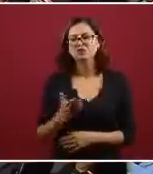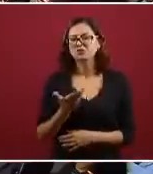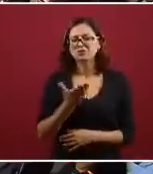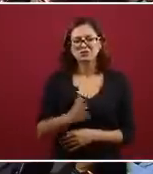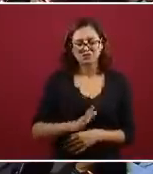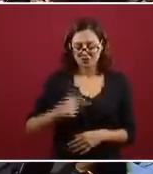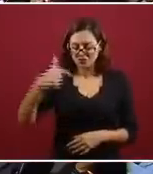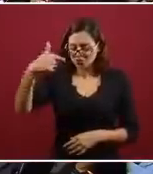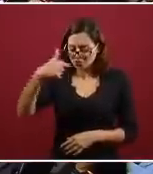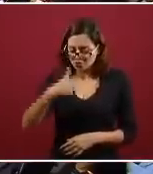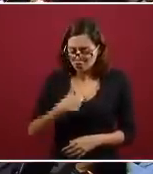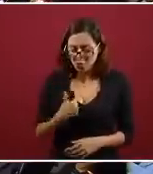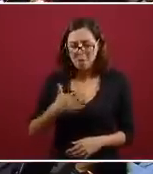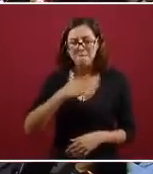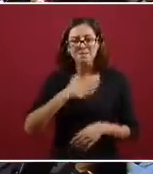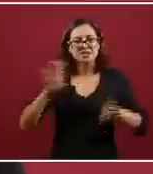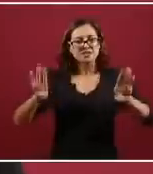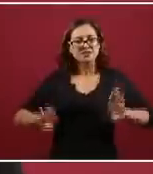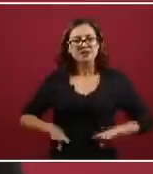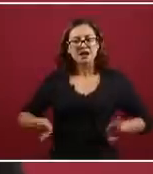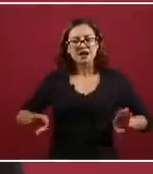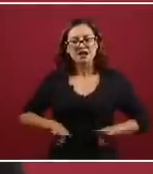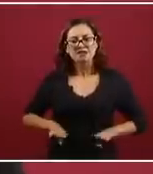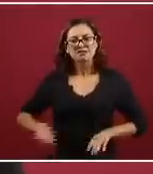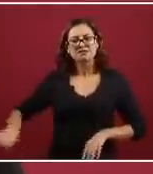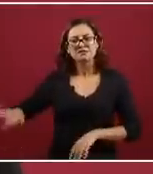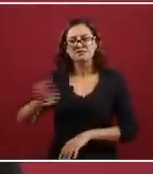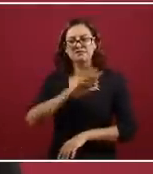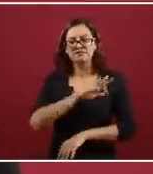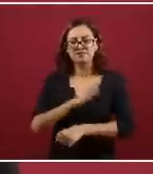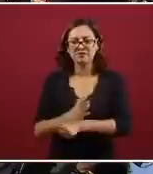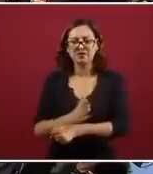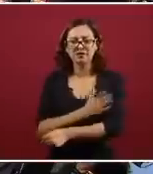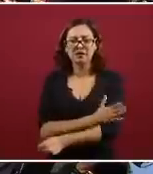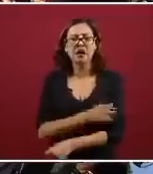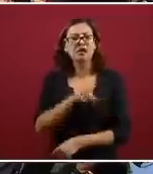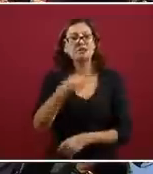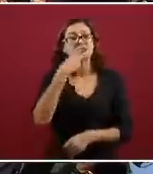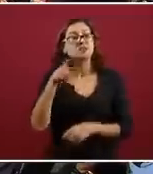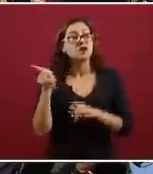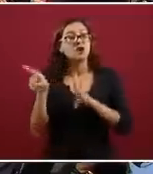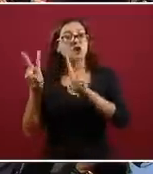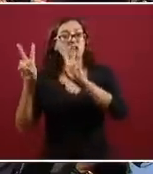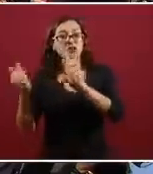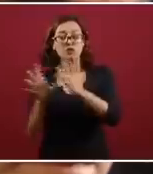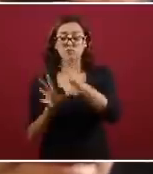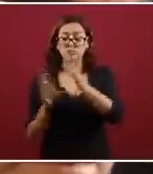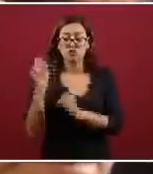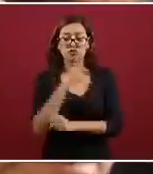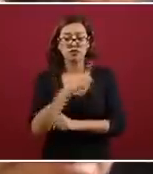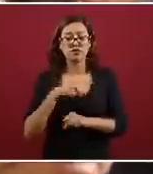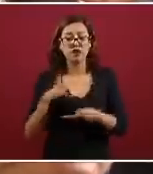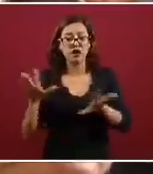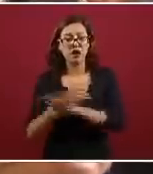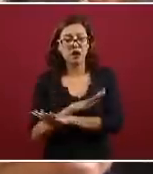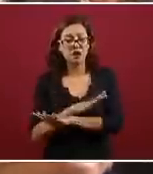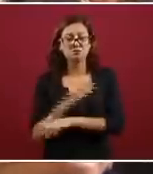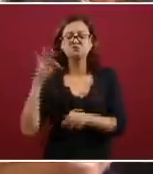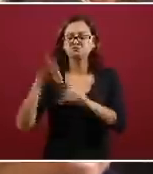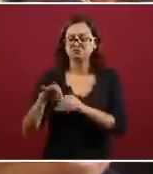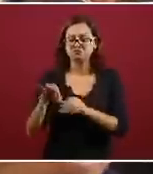soy maderista? De hecho, dijo sufragio efectivo sin reelección, que hay que cambiar la constitución.